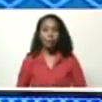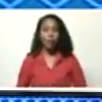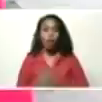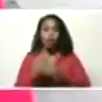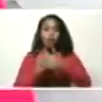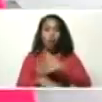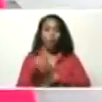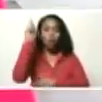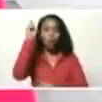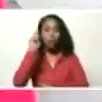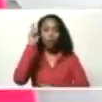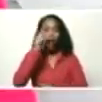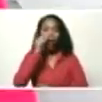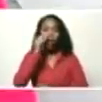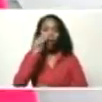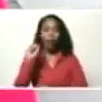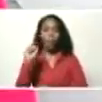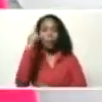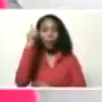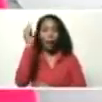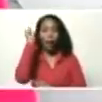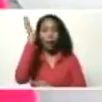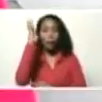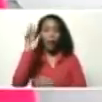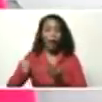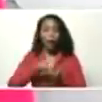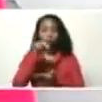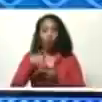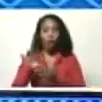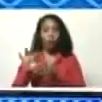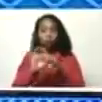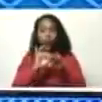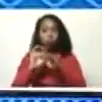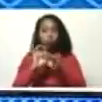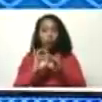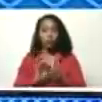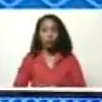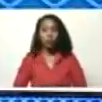fuimos diputados de la primera Asamblea Nacional unicameral